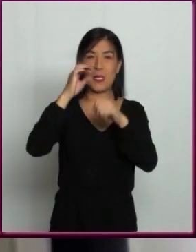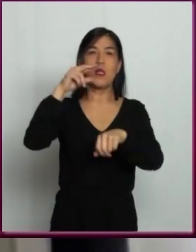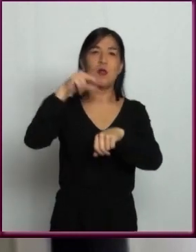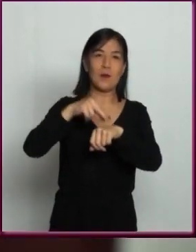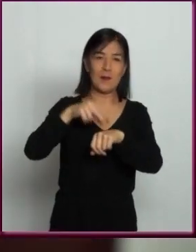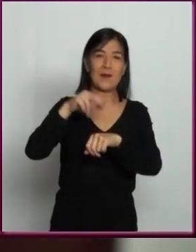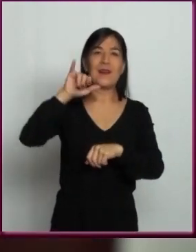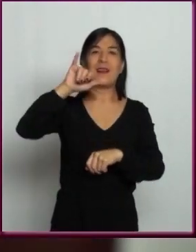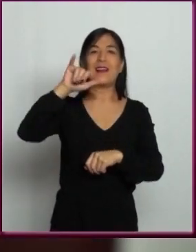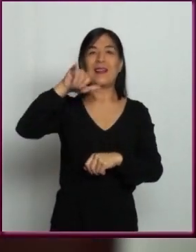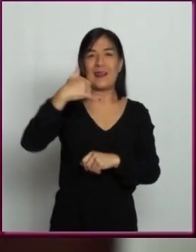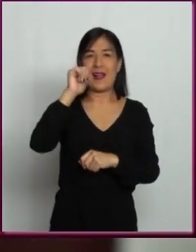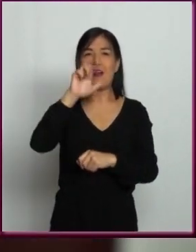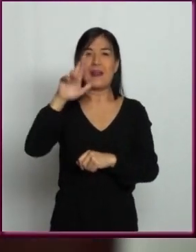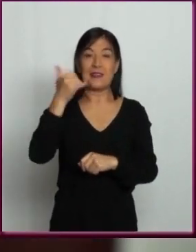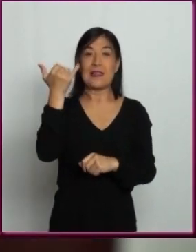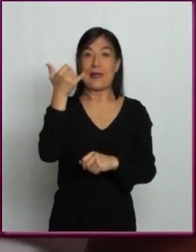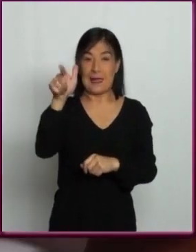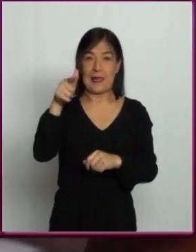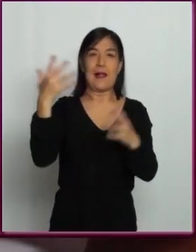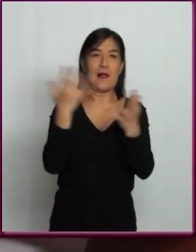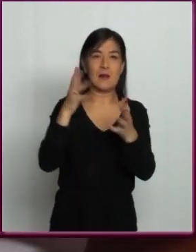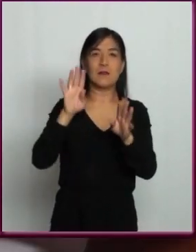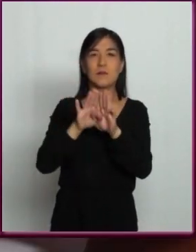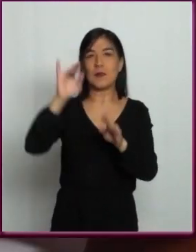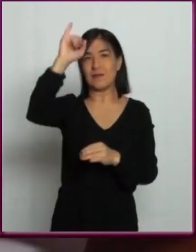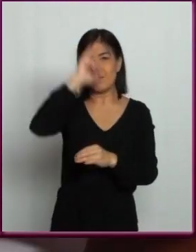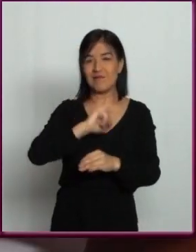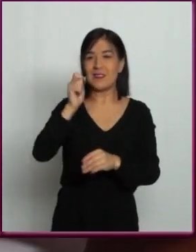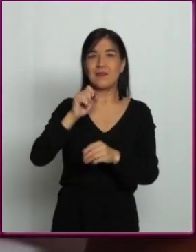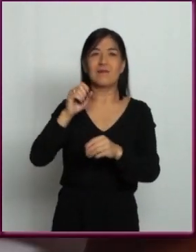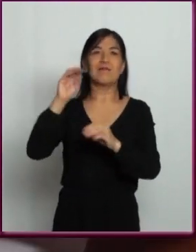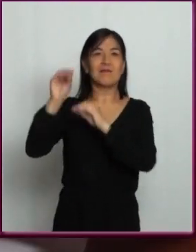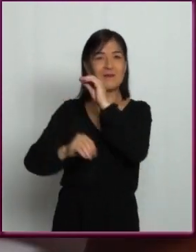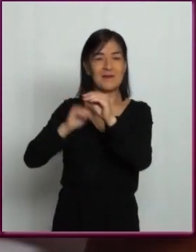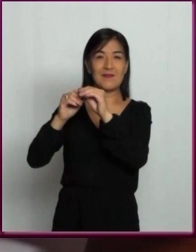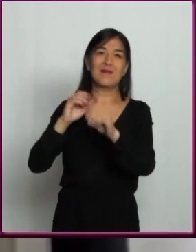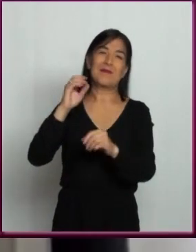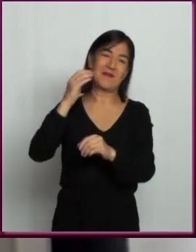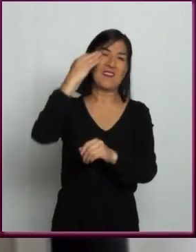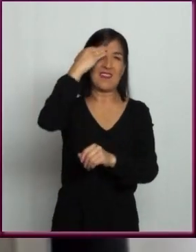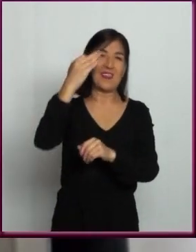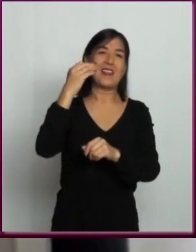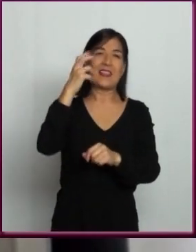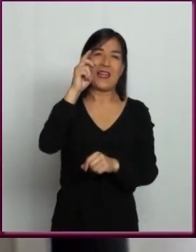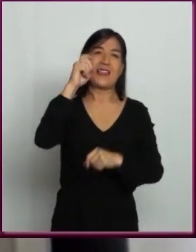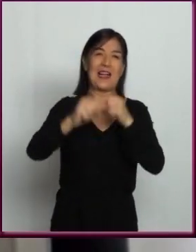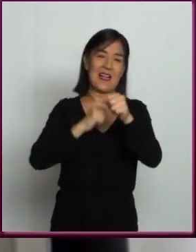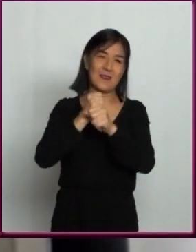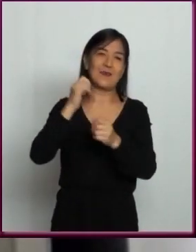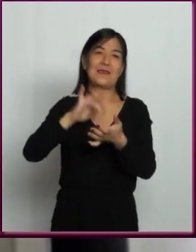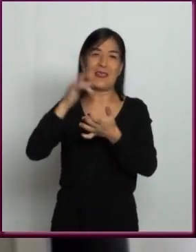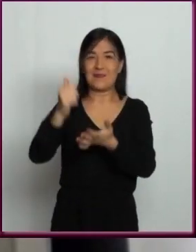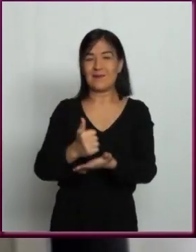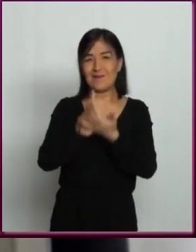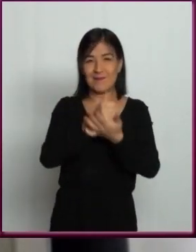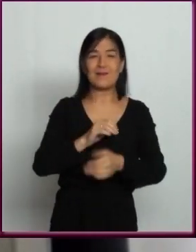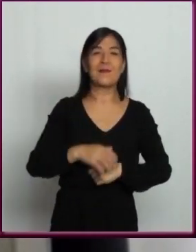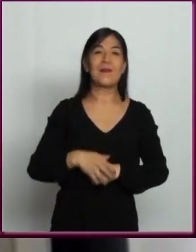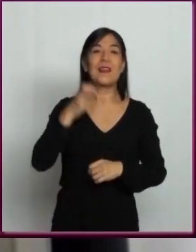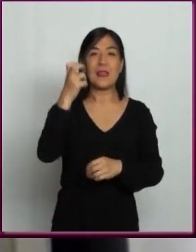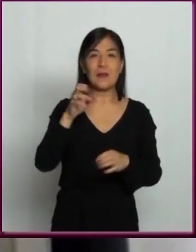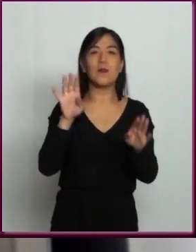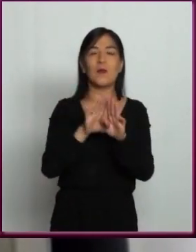Brelowski, quien fue curador en jefe de la colección por más de 30 años. Y también en